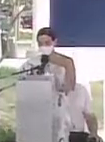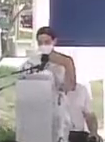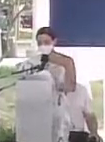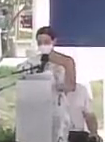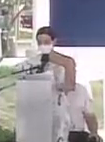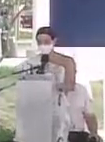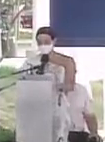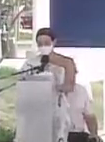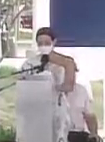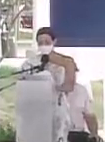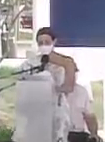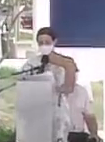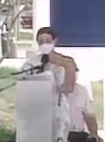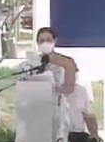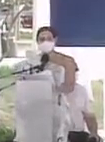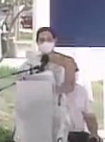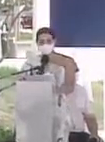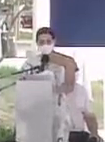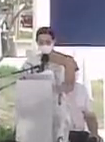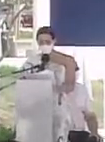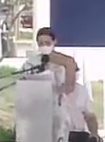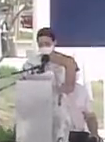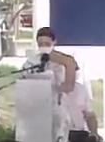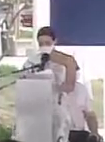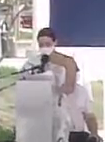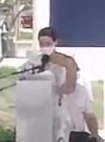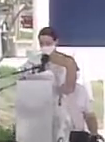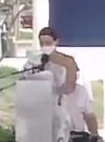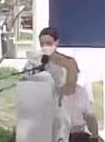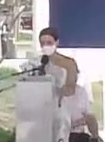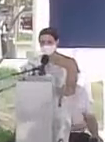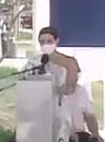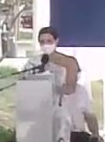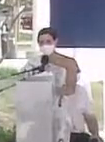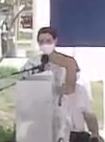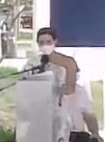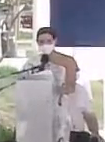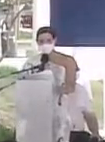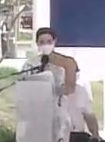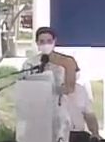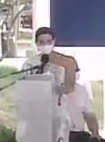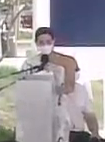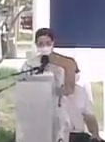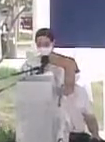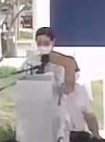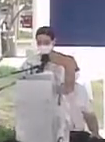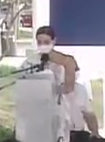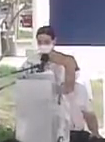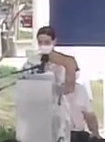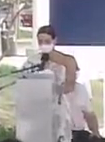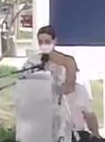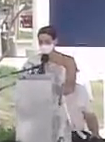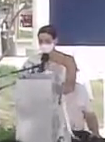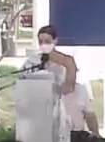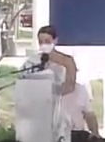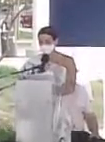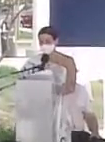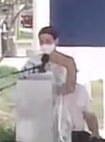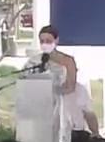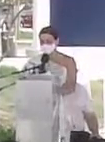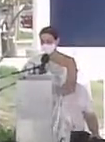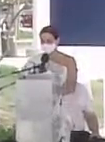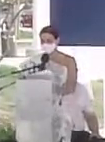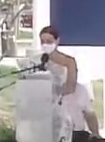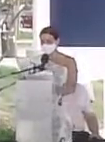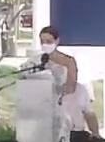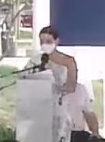Quintero, presidenta nacional de Acopi. Mario Mufdi, presidente de Cotelco Seccional Atlántico. Carlos Marín,